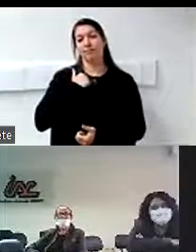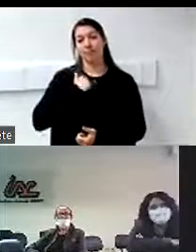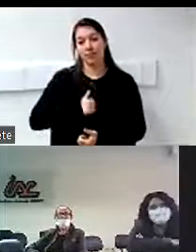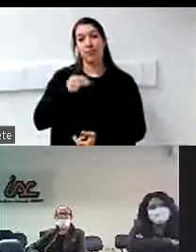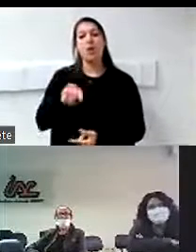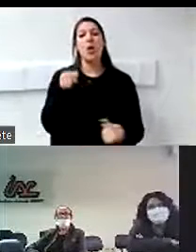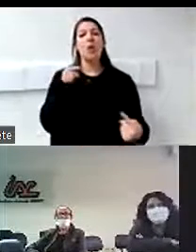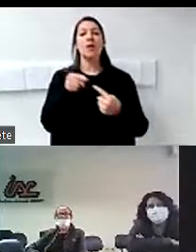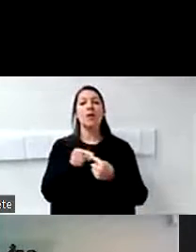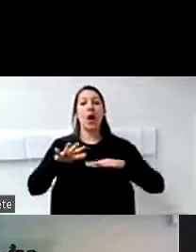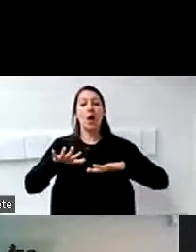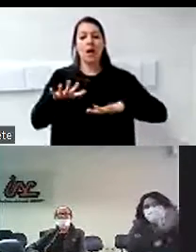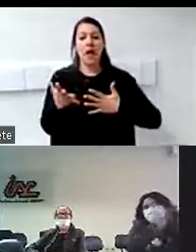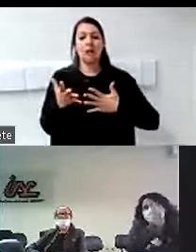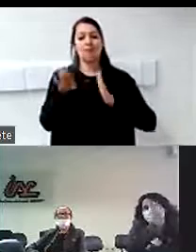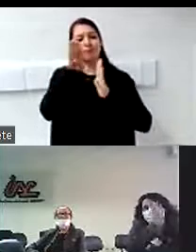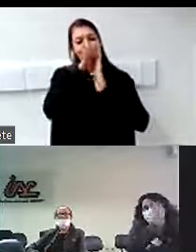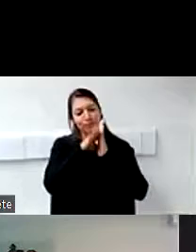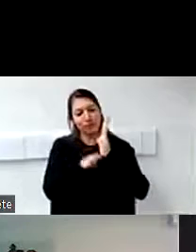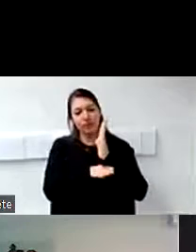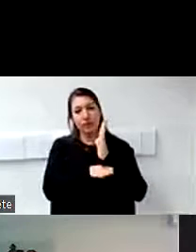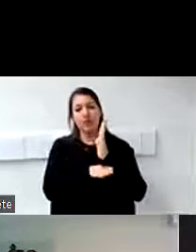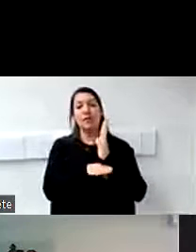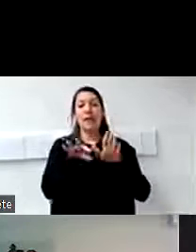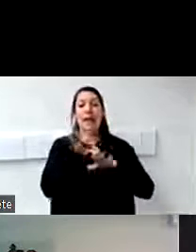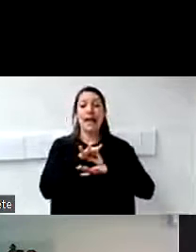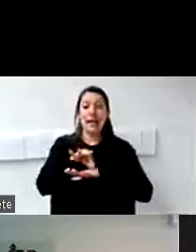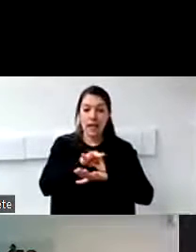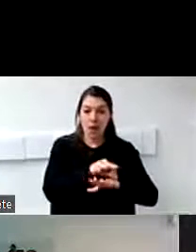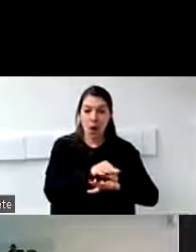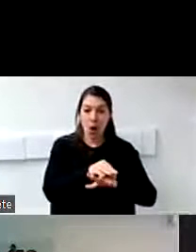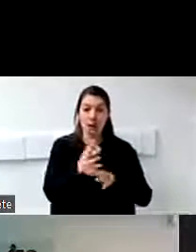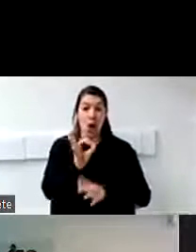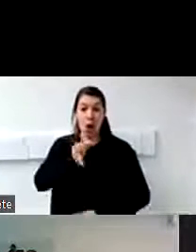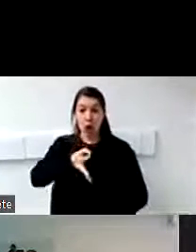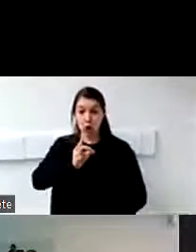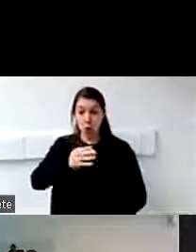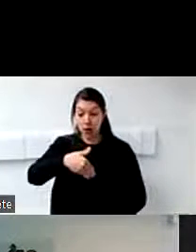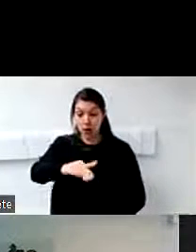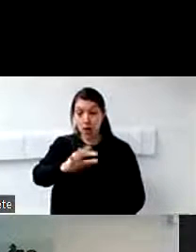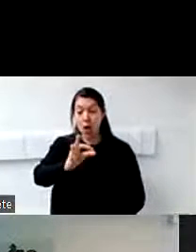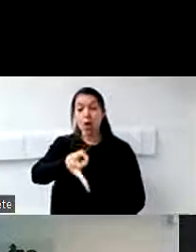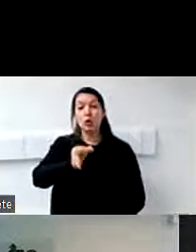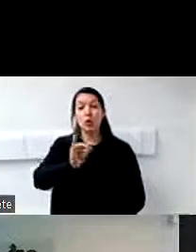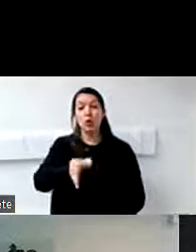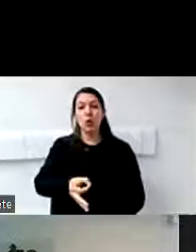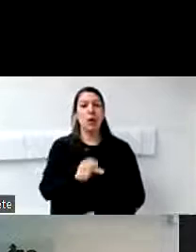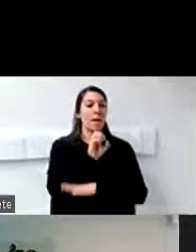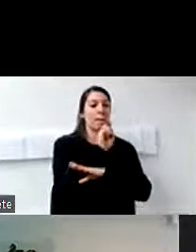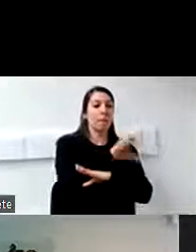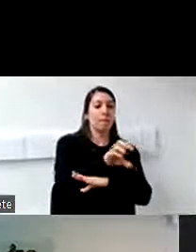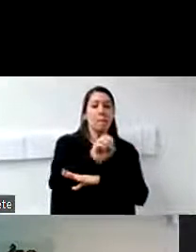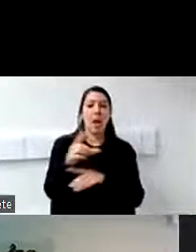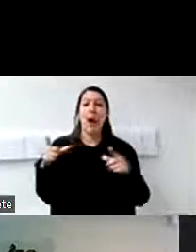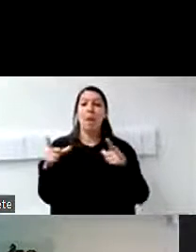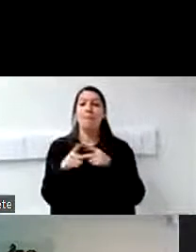desemboca en esta guía que ahora en los primeros meses, el primer mes de octubre, va a llegarles en versión